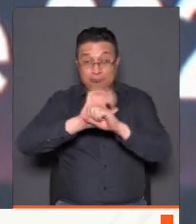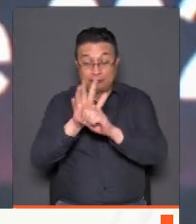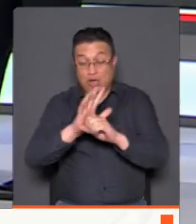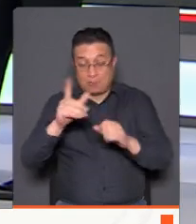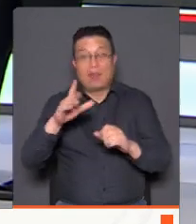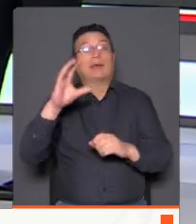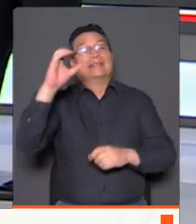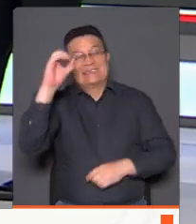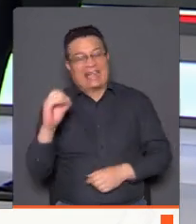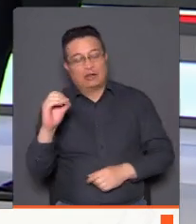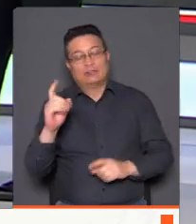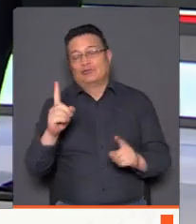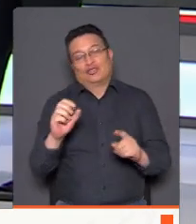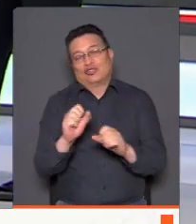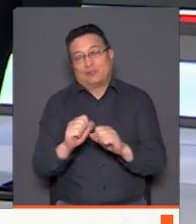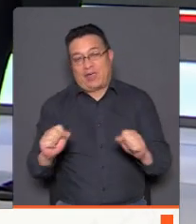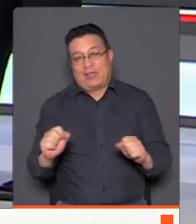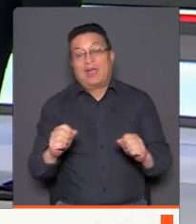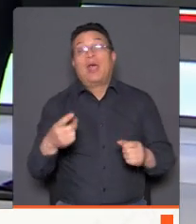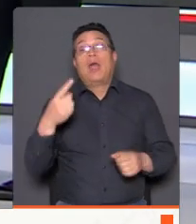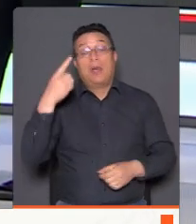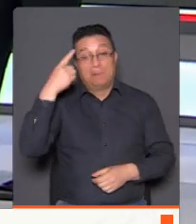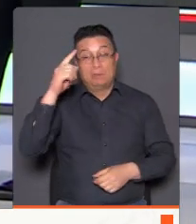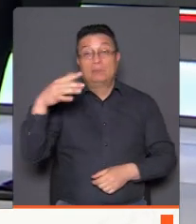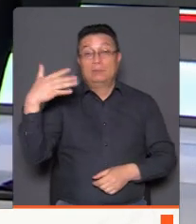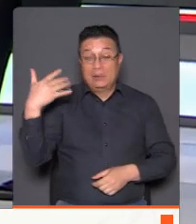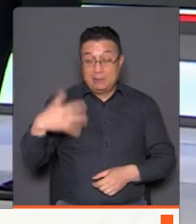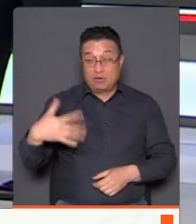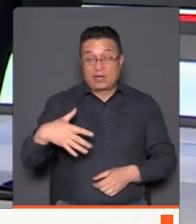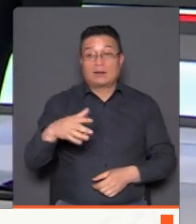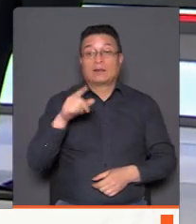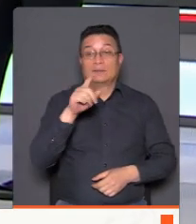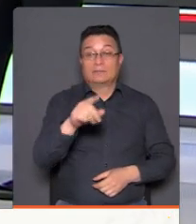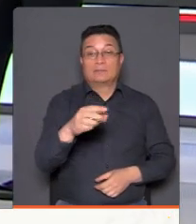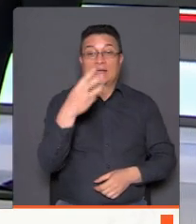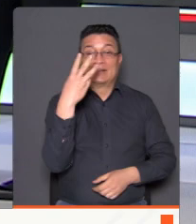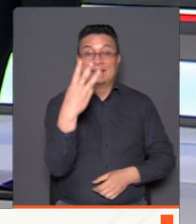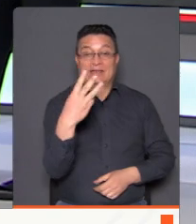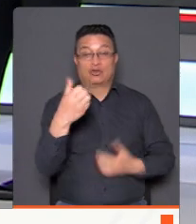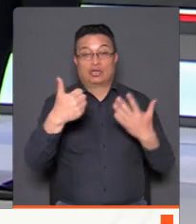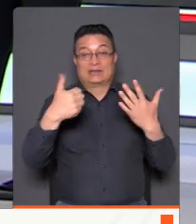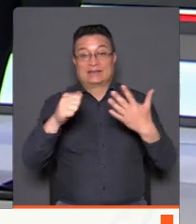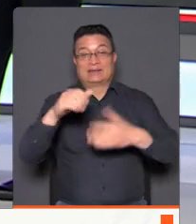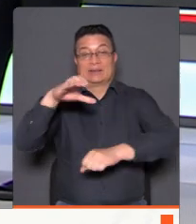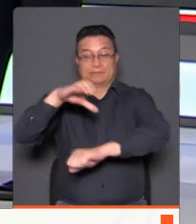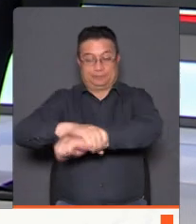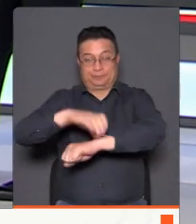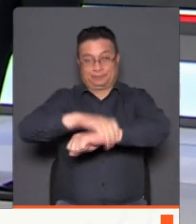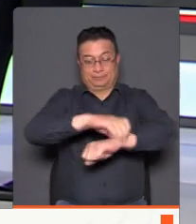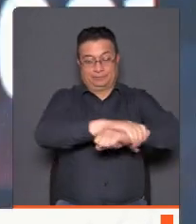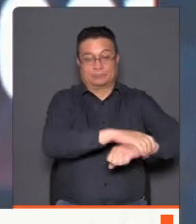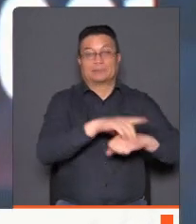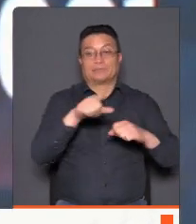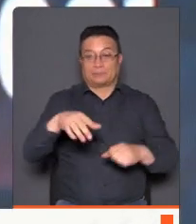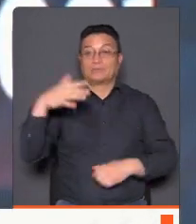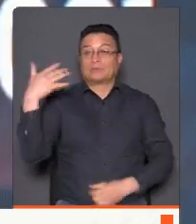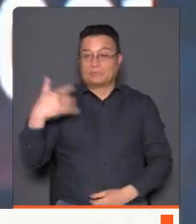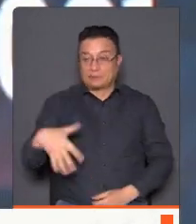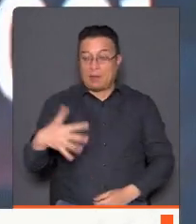quiero destacar solamente un número también importante, los 360 detenidos, que es una gran labor que ha